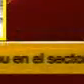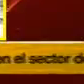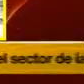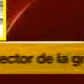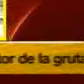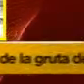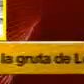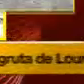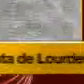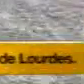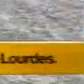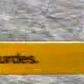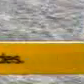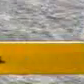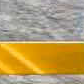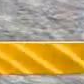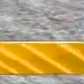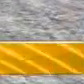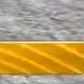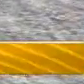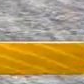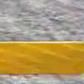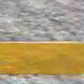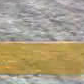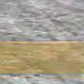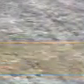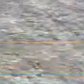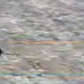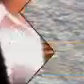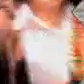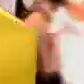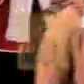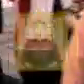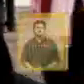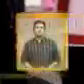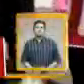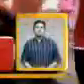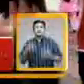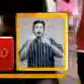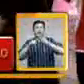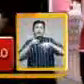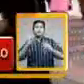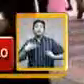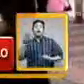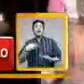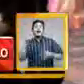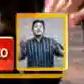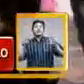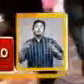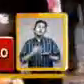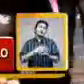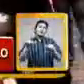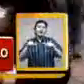Aca, Choqueapo, Jawiranaca, Sector, Gruta de Lourdes, Jayuca, Ujana. Muchas gracias, Gilata. Le comento que este domingo se ha llevado a cabo el